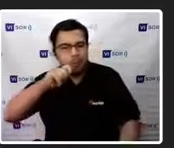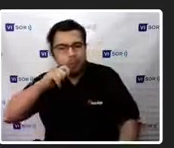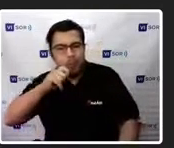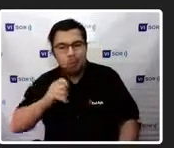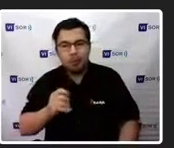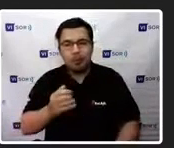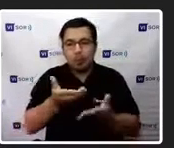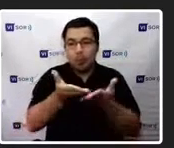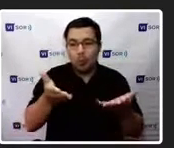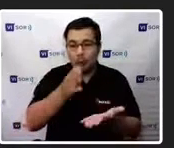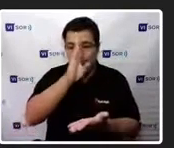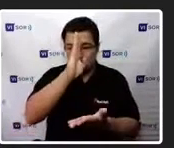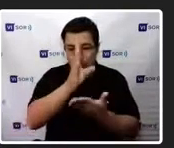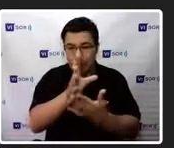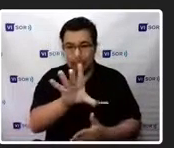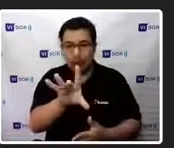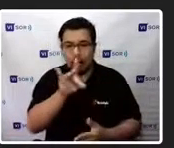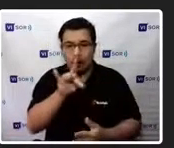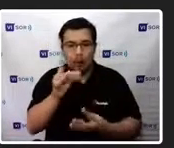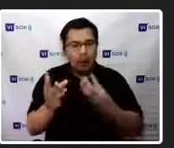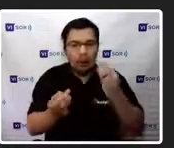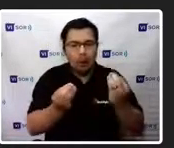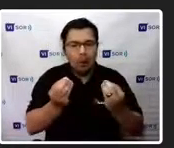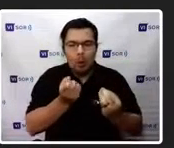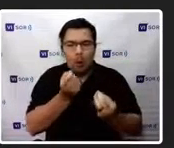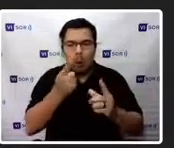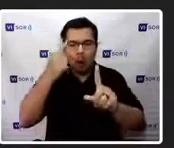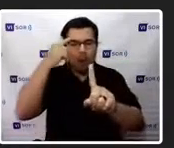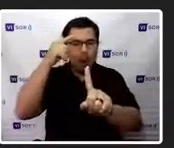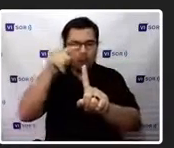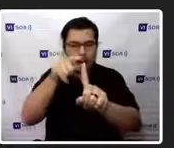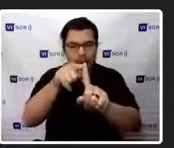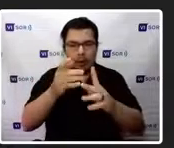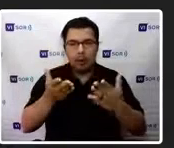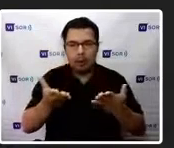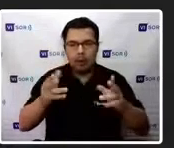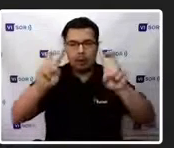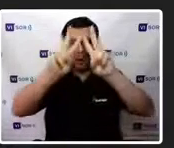objetivo de esta asignatura, ¿ya? Yo les voy a compartir ahora